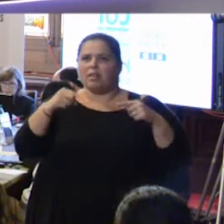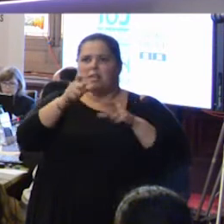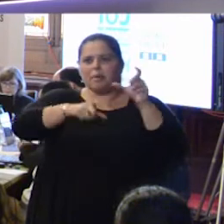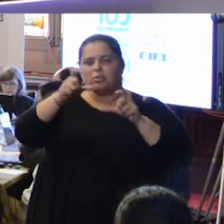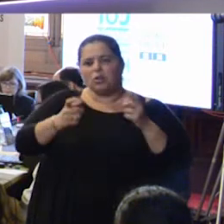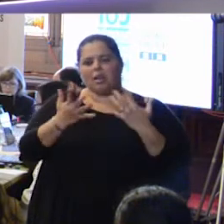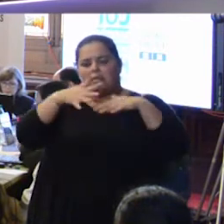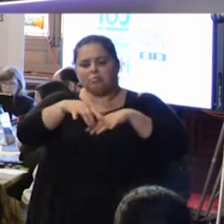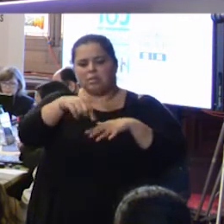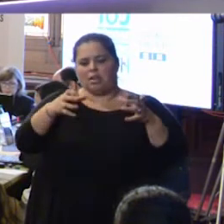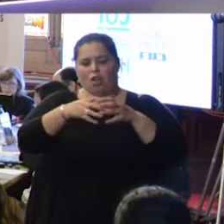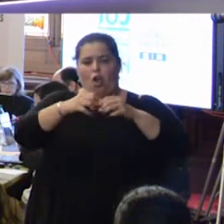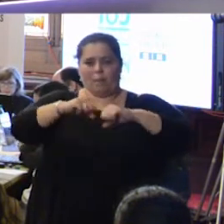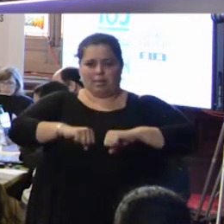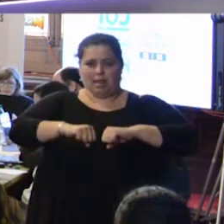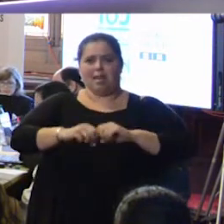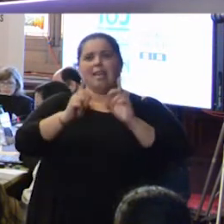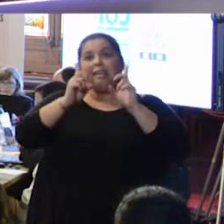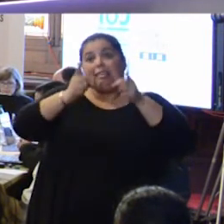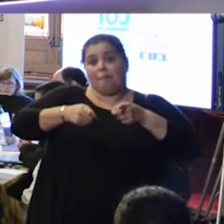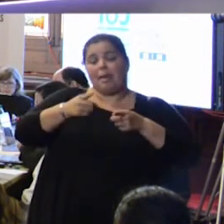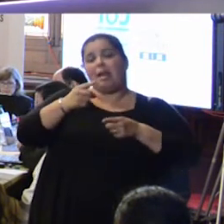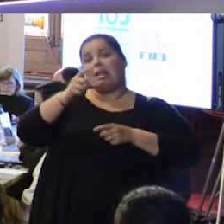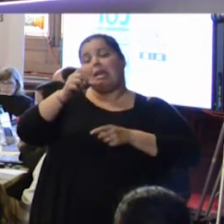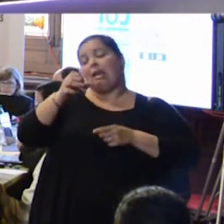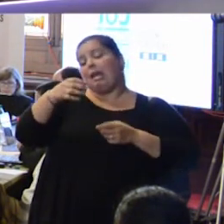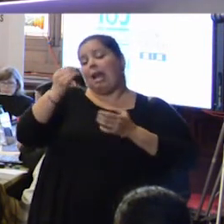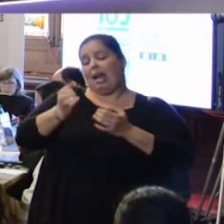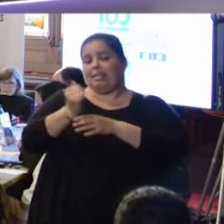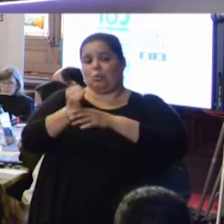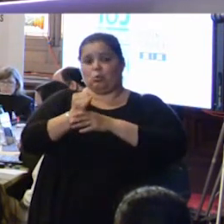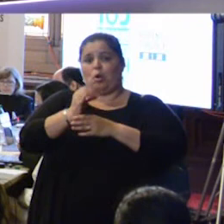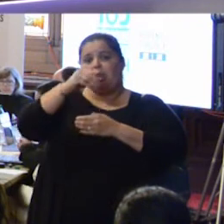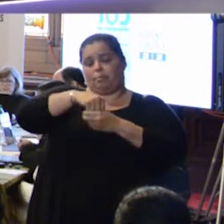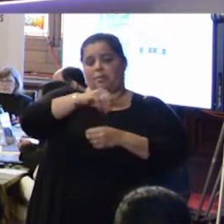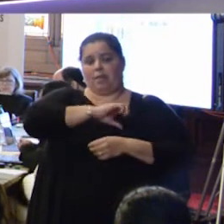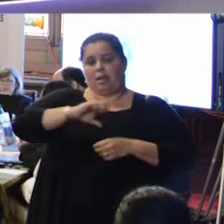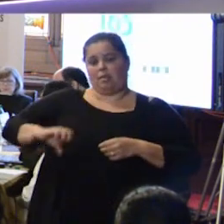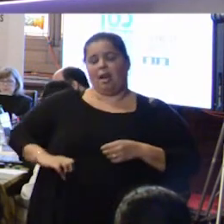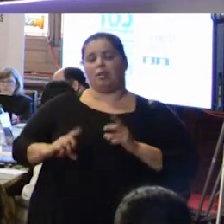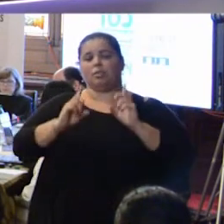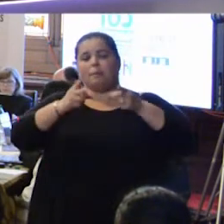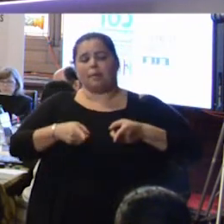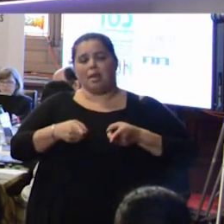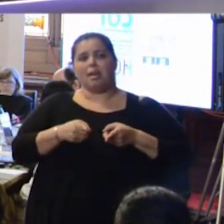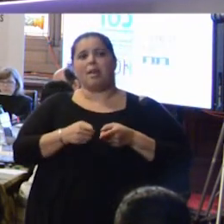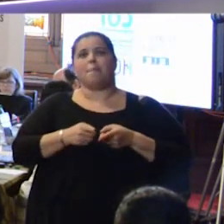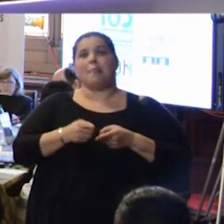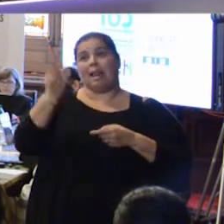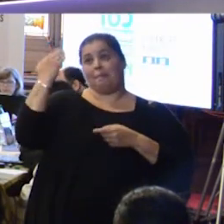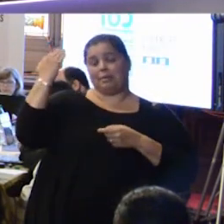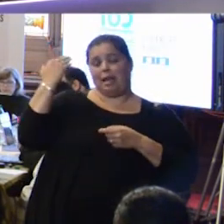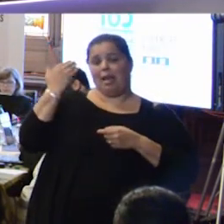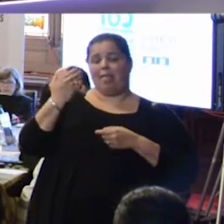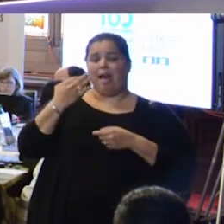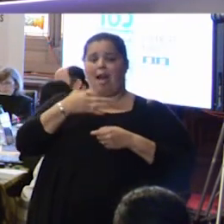está conformado por instituciones del Estado. Y es importante recalcar que para la pasada audiencia que